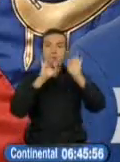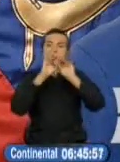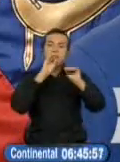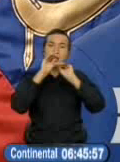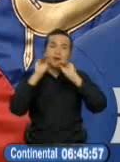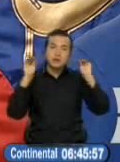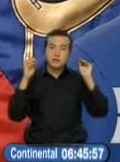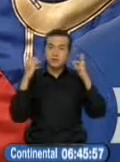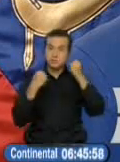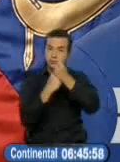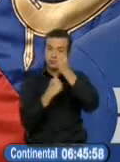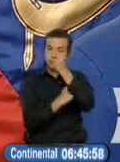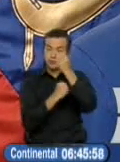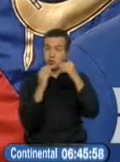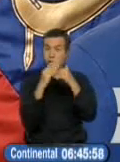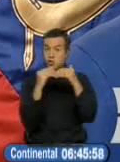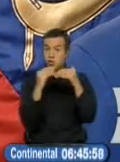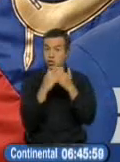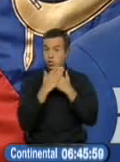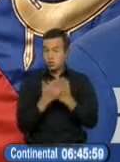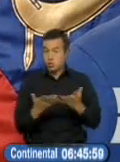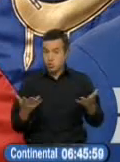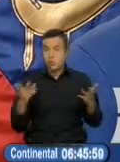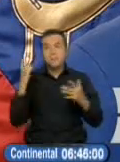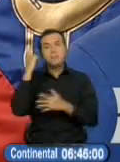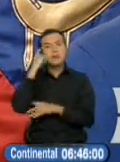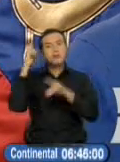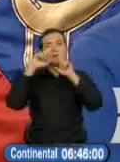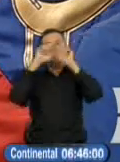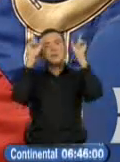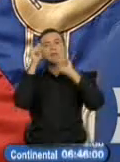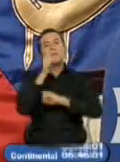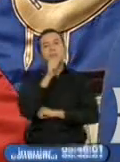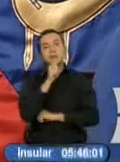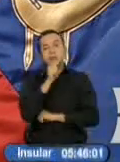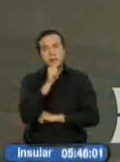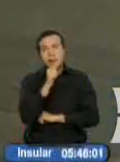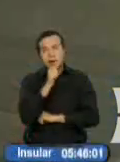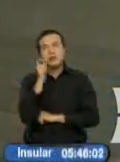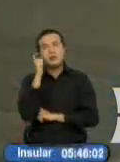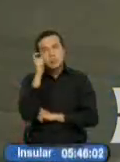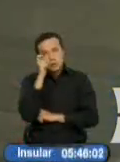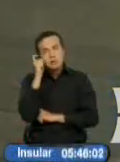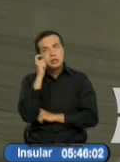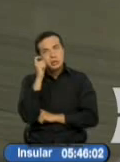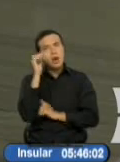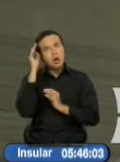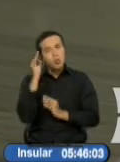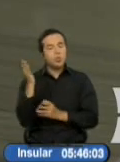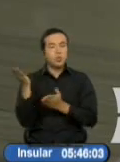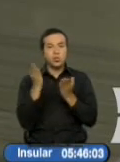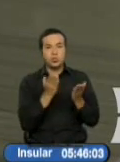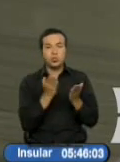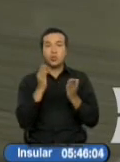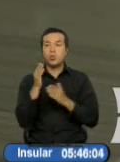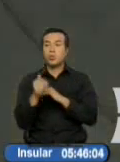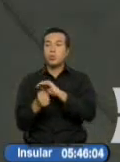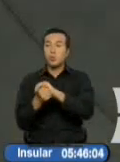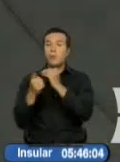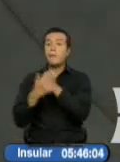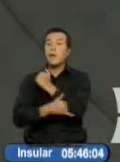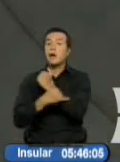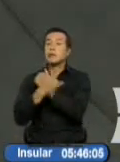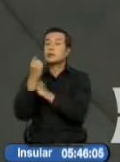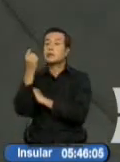cuando uno quiere fortalecer la dolarización, yo creo que el sector privado debe pasar del dicho al hecho. Solo en países considerados como paraísos fiscales estarían